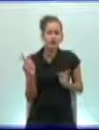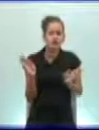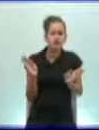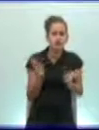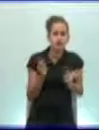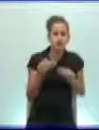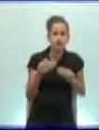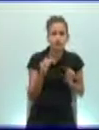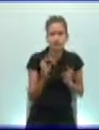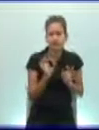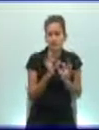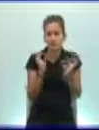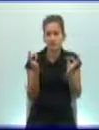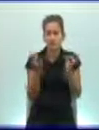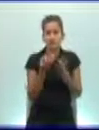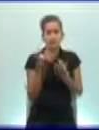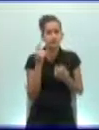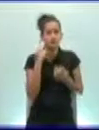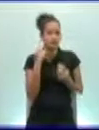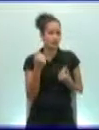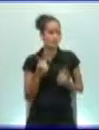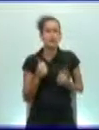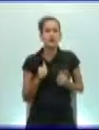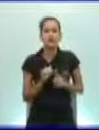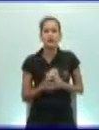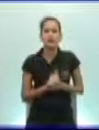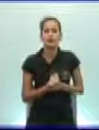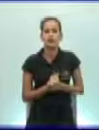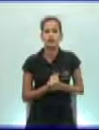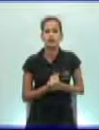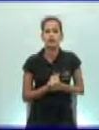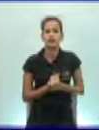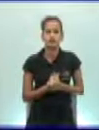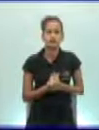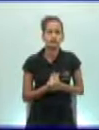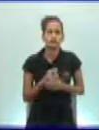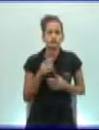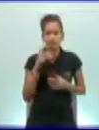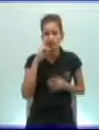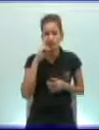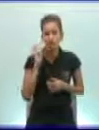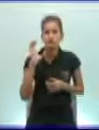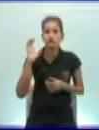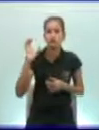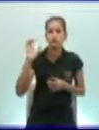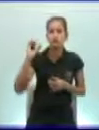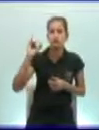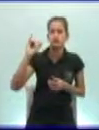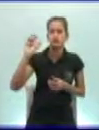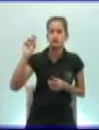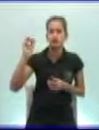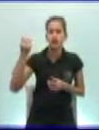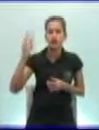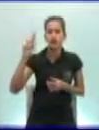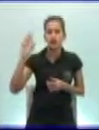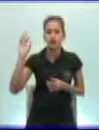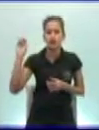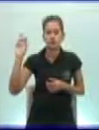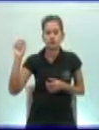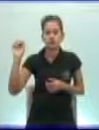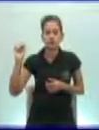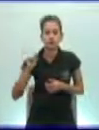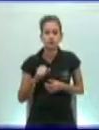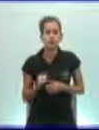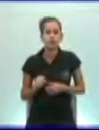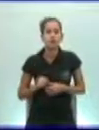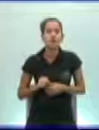los montes, lejos de las ciudades y las fincas, los negros cimarrones trabajaban. Sembraban viandas en sus